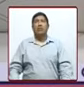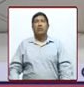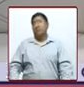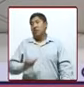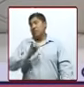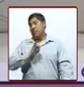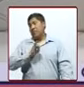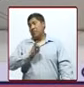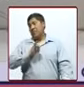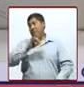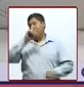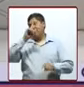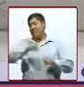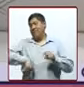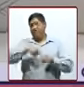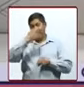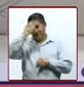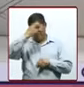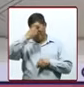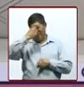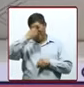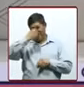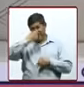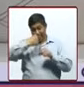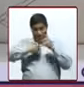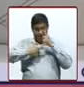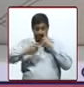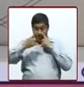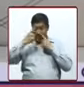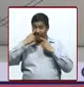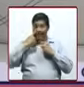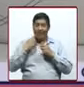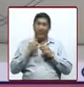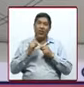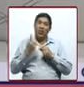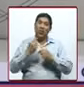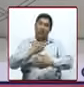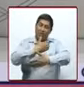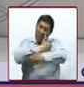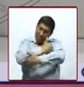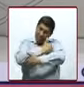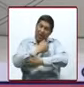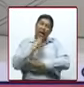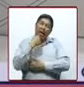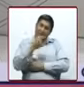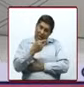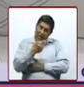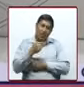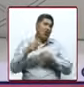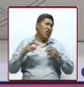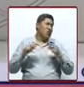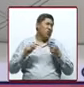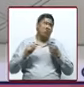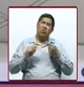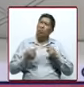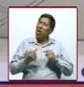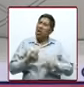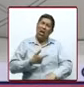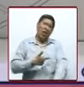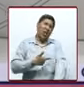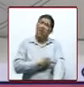Y yo no podía llorar delante de él. Lo único que hacía era abrazarlo y le decía, no duelen las